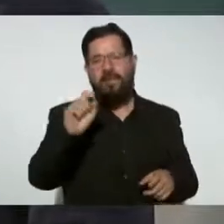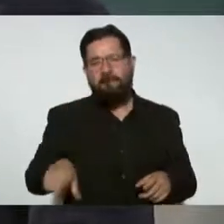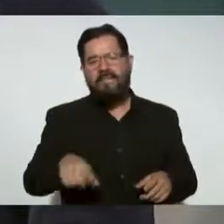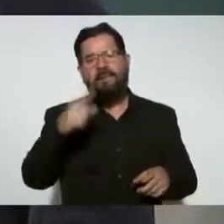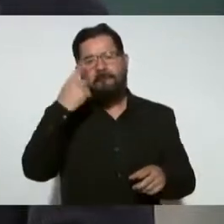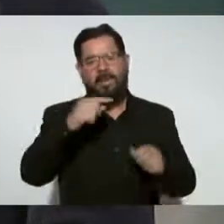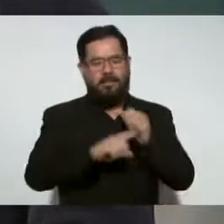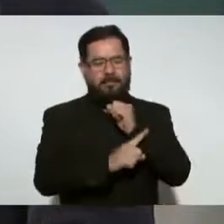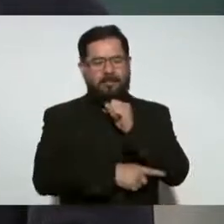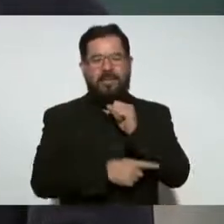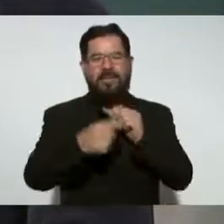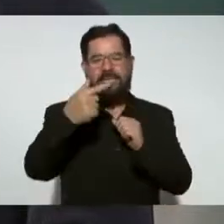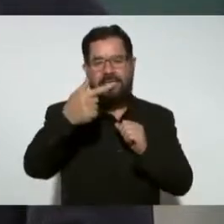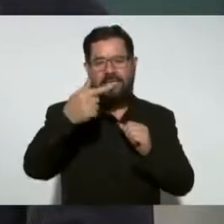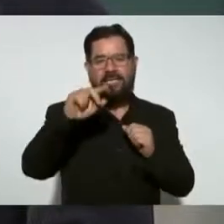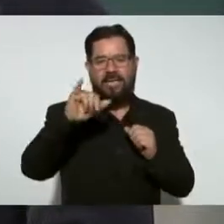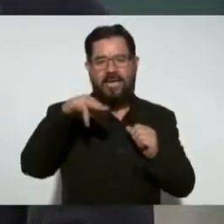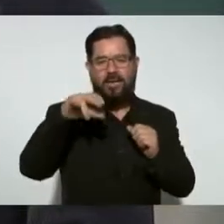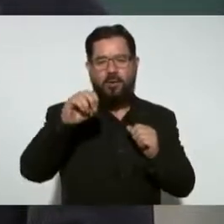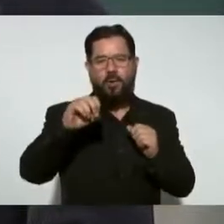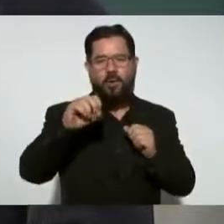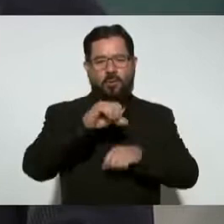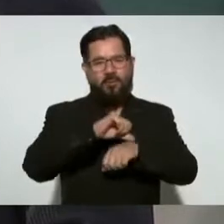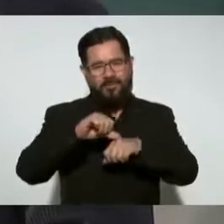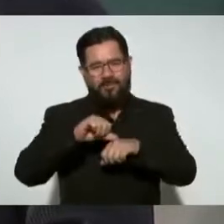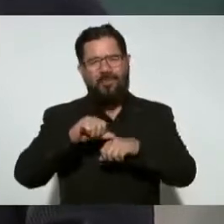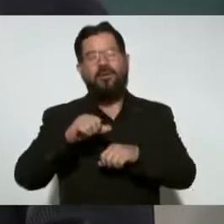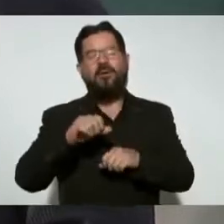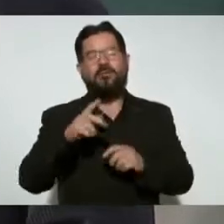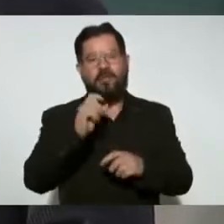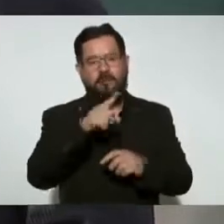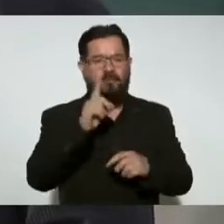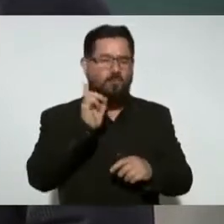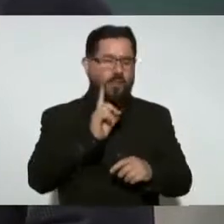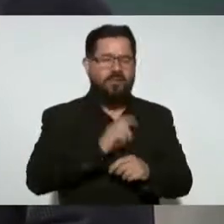ha contado el doctor Cerrato.